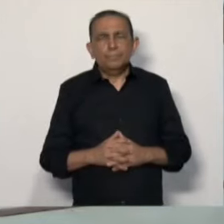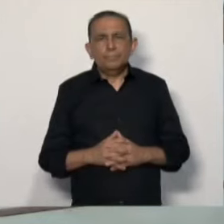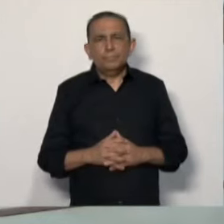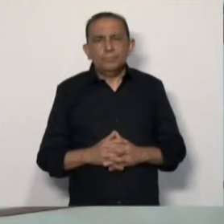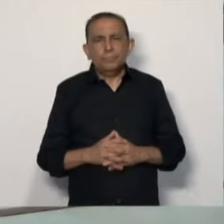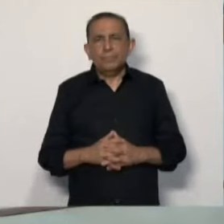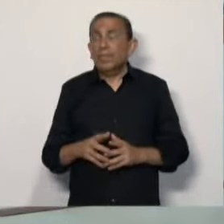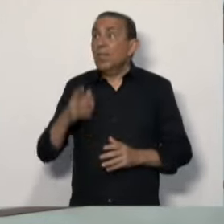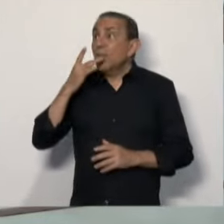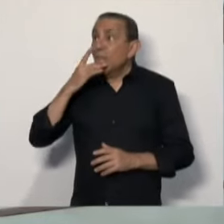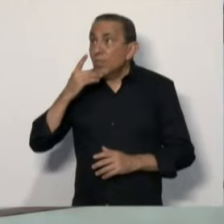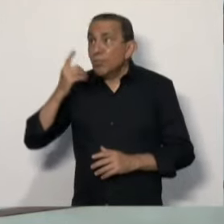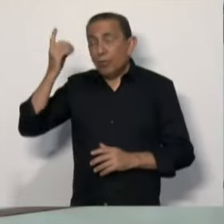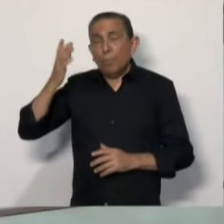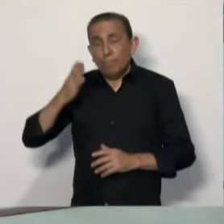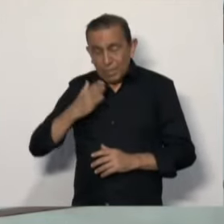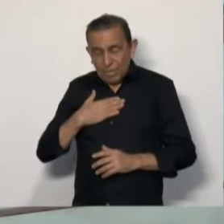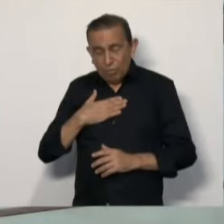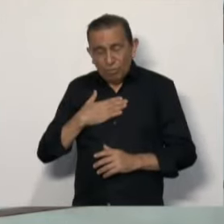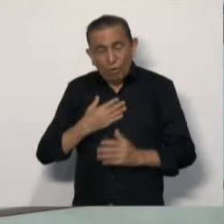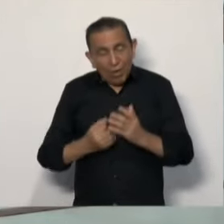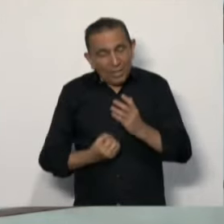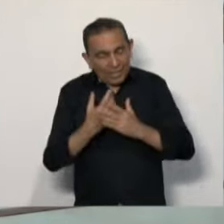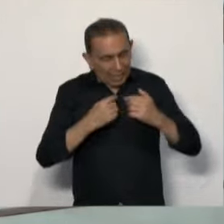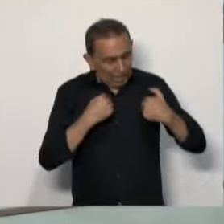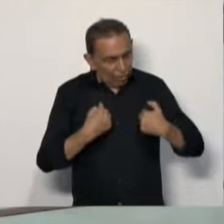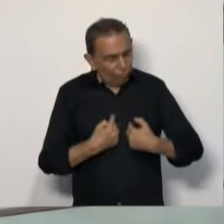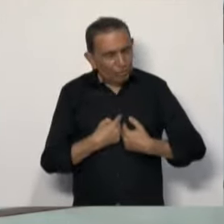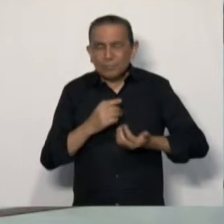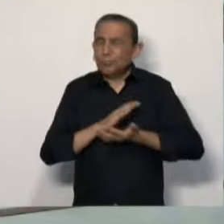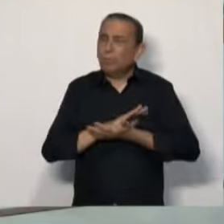Crea en mí, Dios mío, un corazón puro.